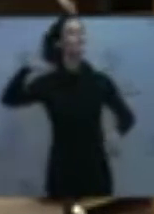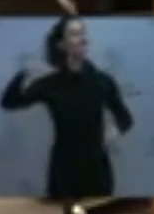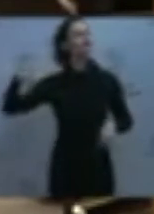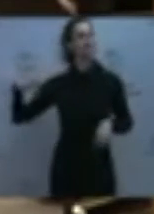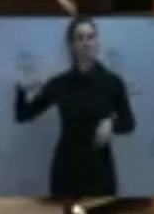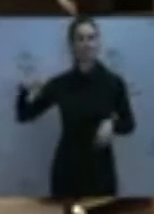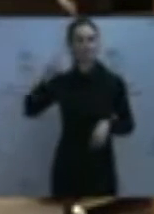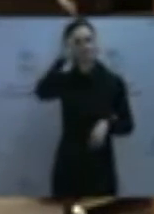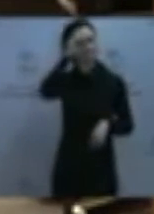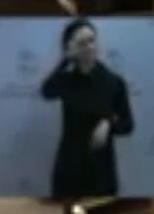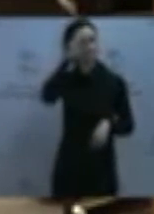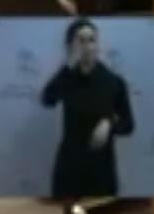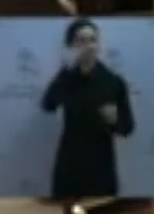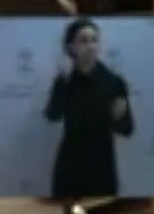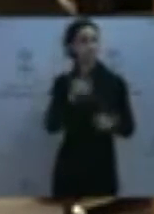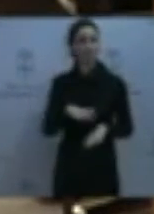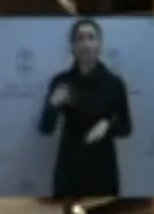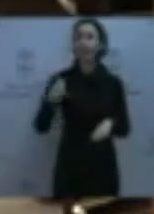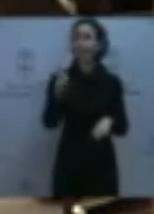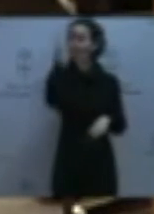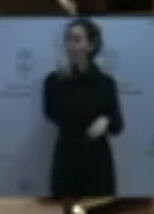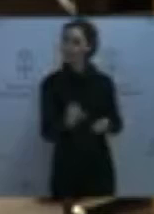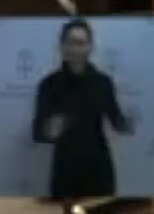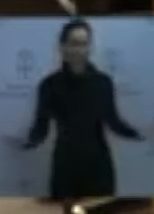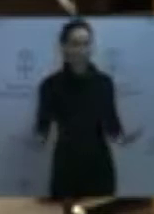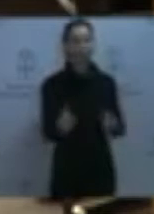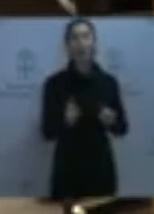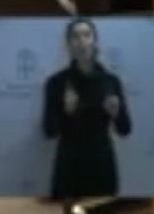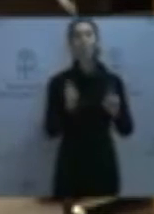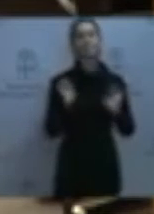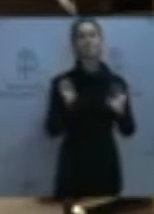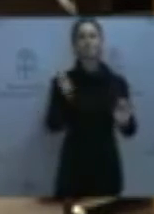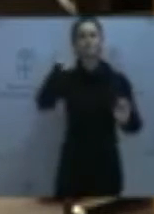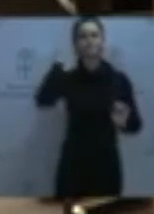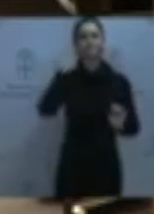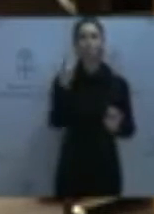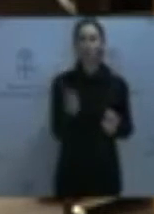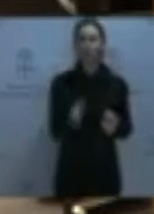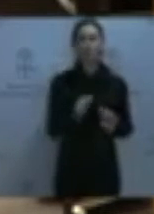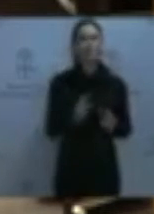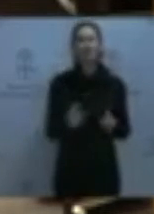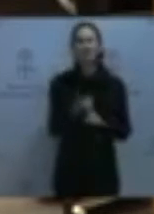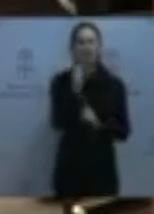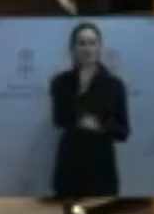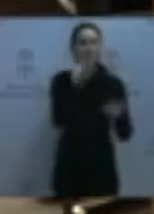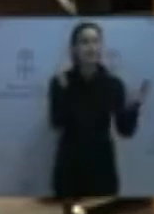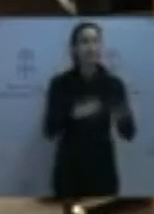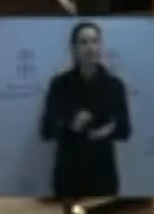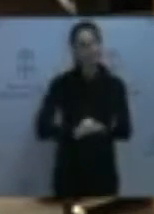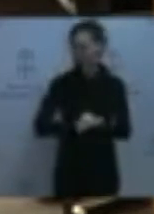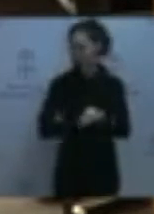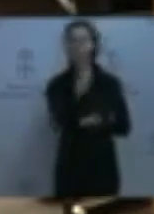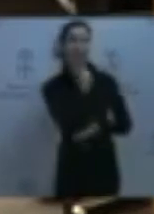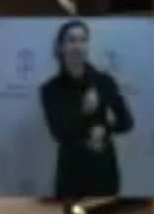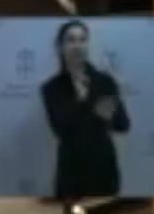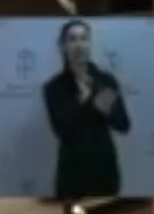Podemos escuchar hablar de historias de presidente por un día, incluso dama por un día. Lo que no encontraremos serán historias de fregaplatos por un día